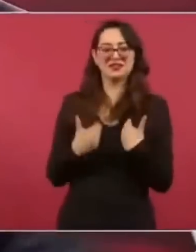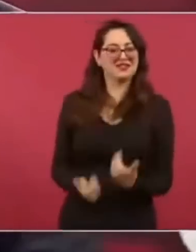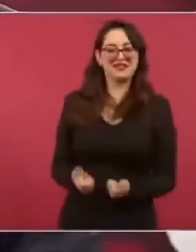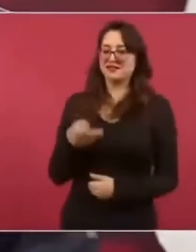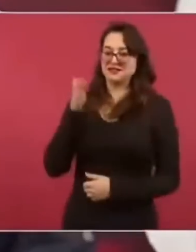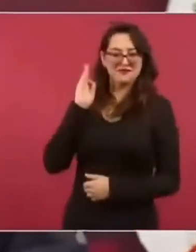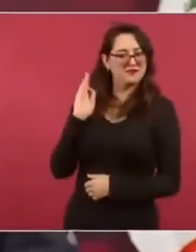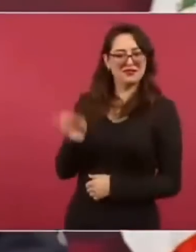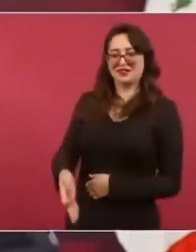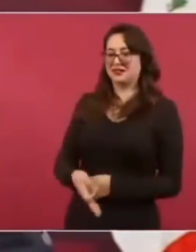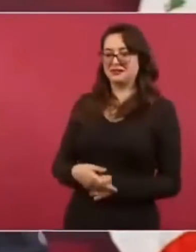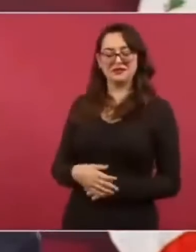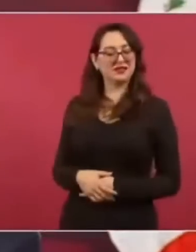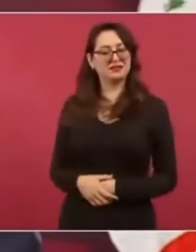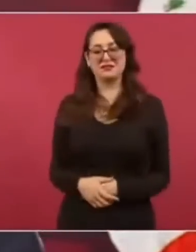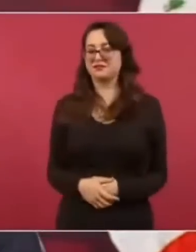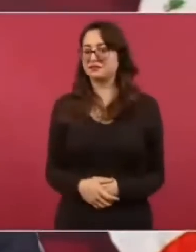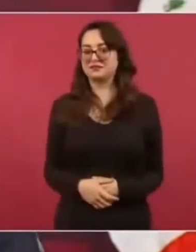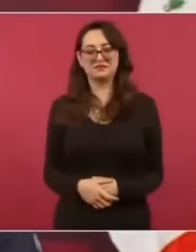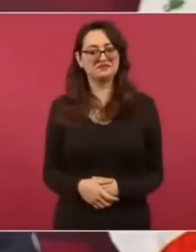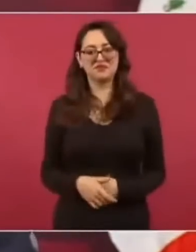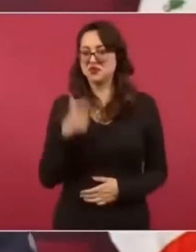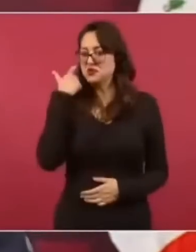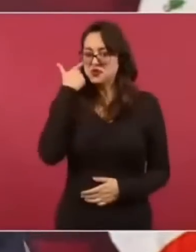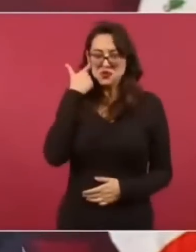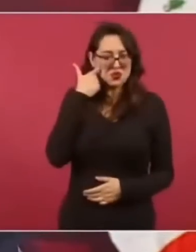aceptarlo, porque ellos